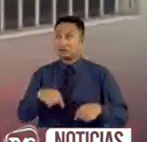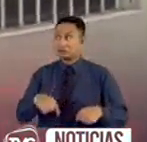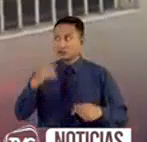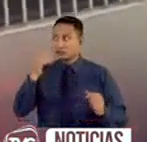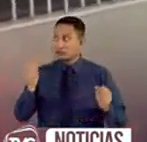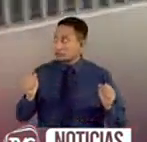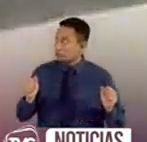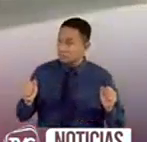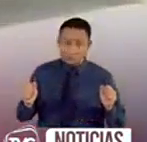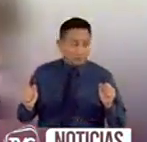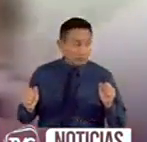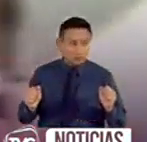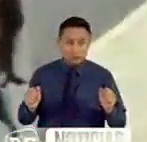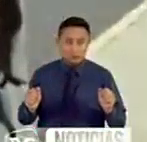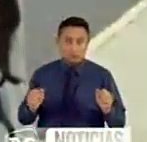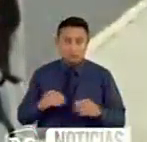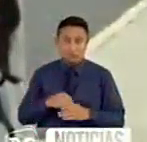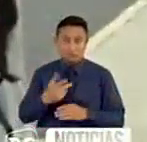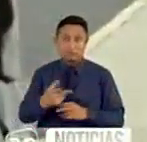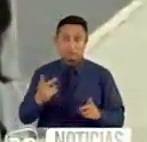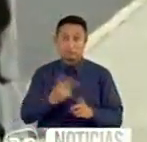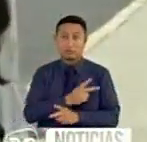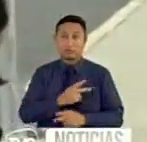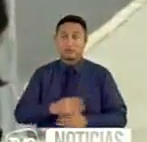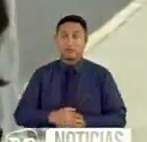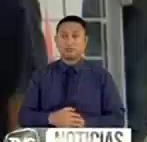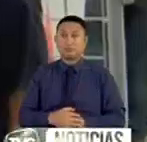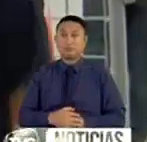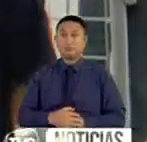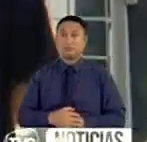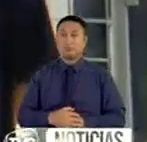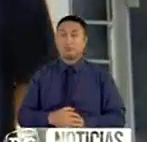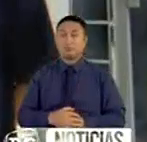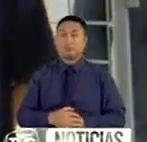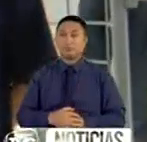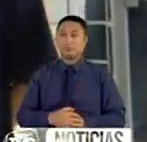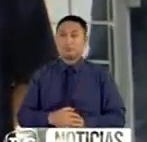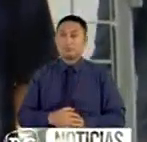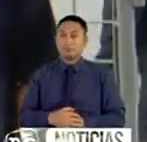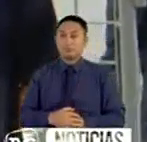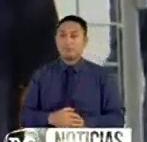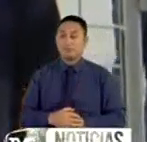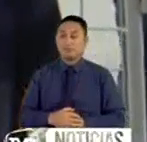sabe qué le pueda pasar afuera. Con cámara de Michael Arámbulo, informó Jorge Escobar.